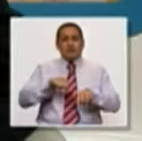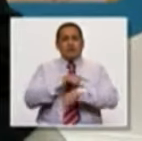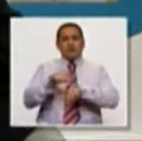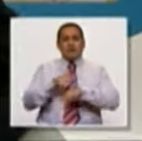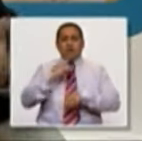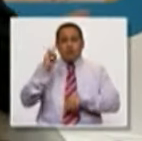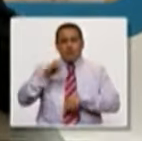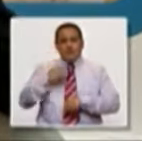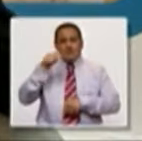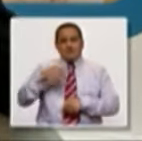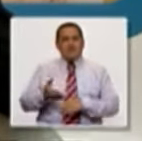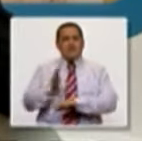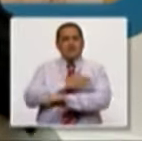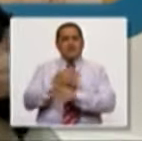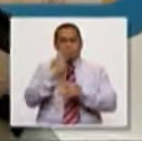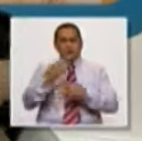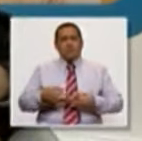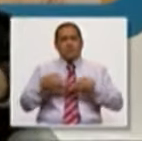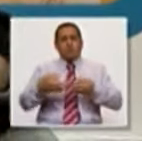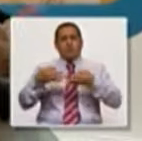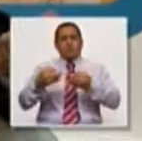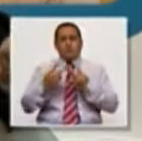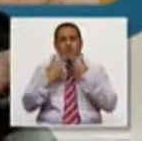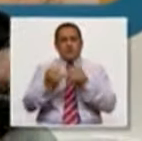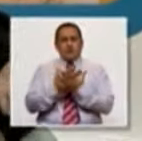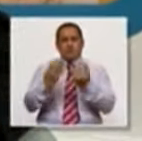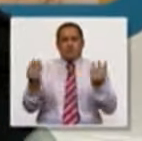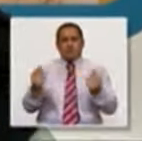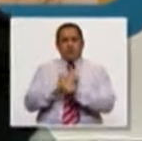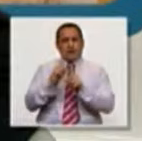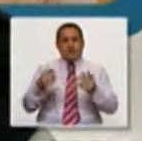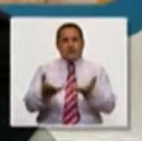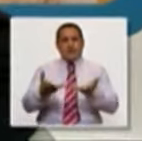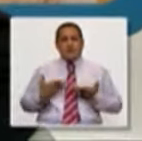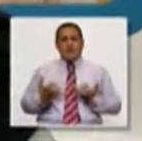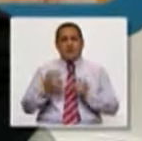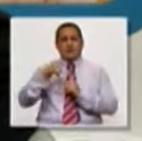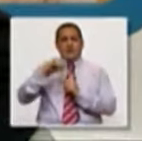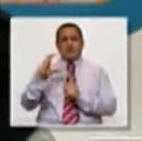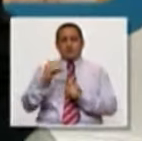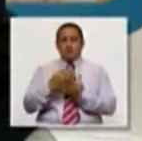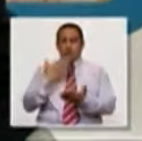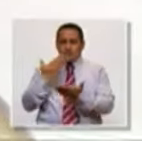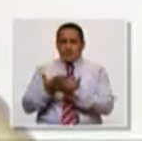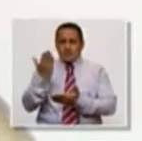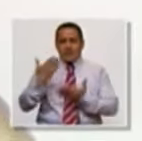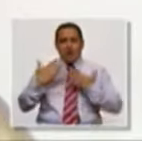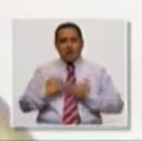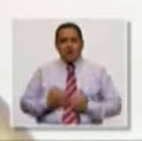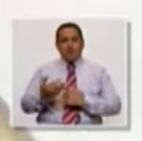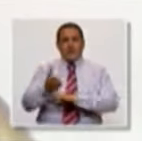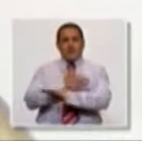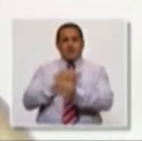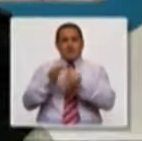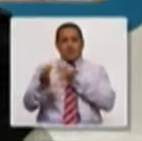de urgencia y que antes se veían postergados por tener que atender muchos que no deberían llegar al tribunal. Muchas gracias al doctor Pedro Grandes